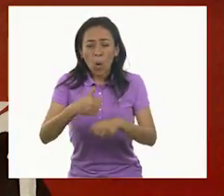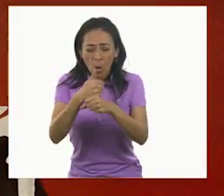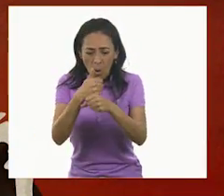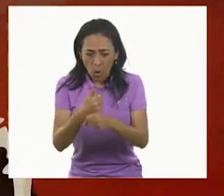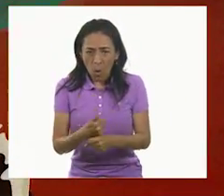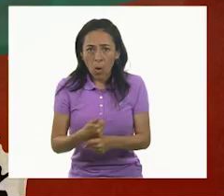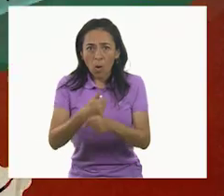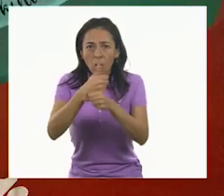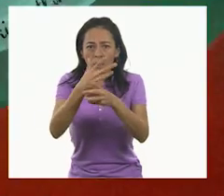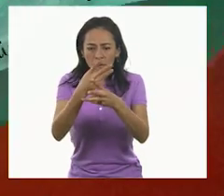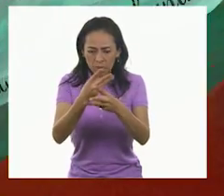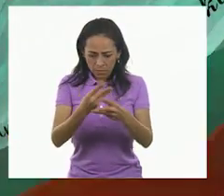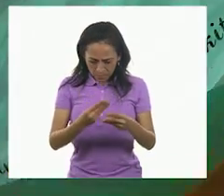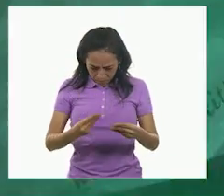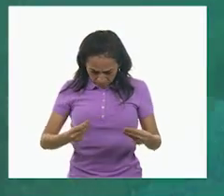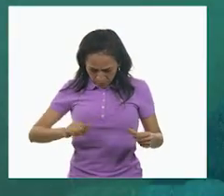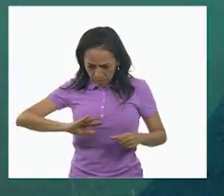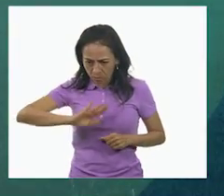ni gilinin